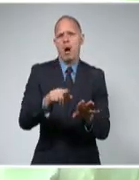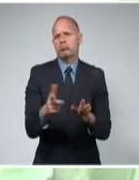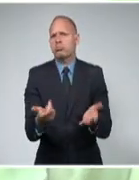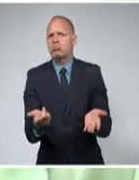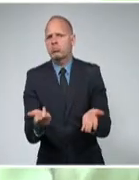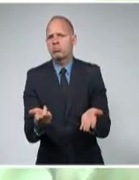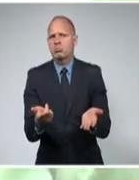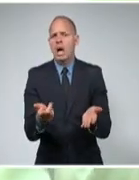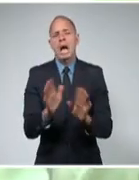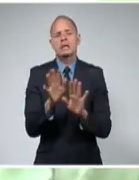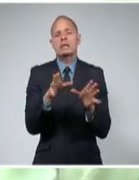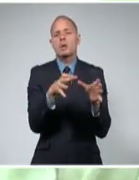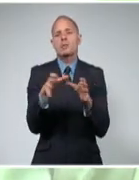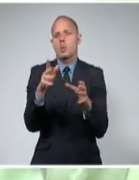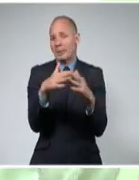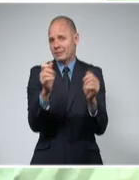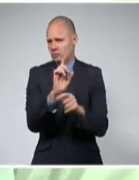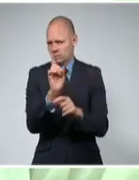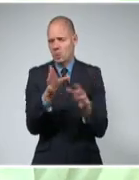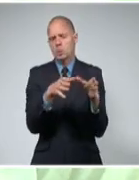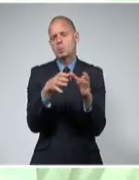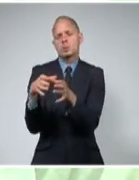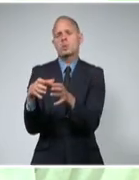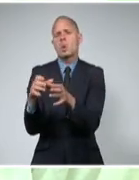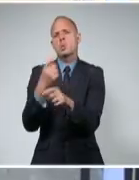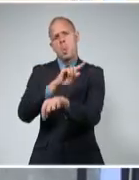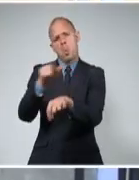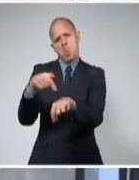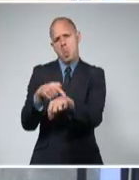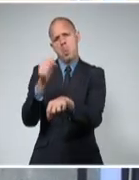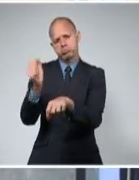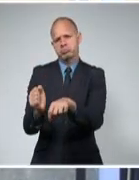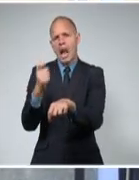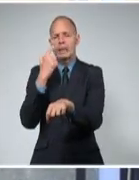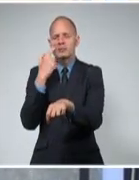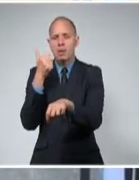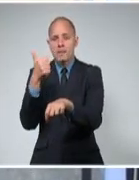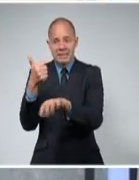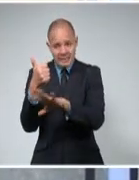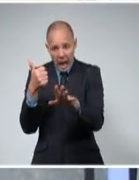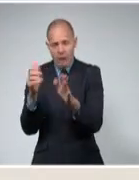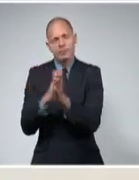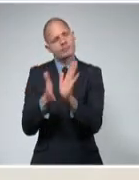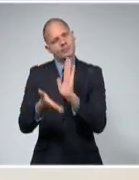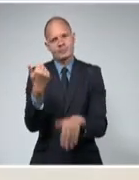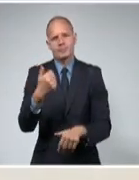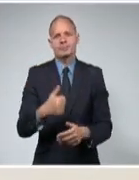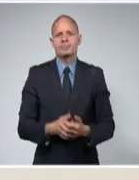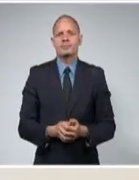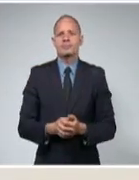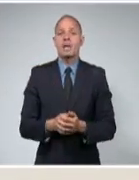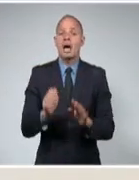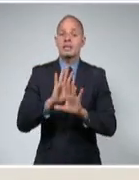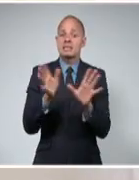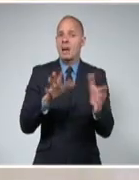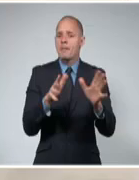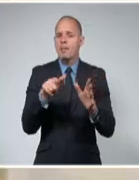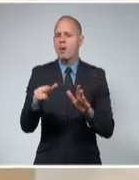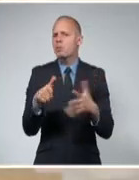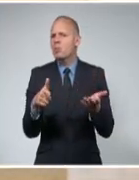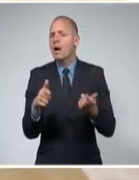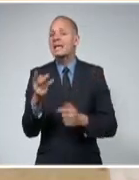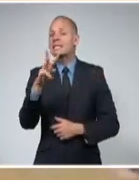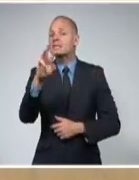sale a un área de observación aproximadamente una hora aquí en el centro. Una población de 30.000 personas hasta el momento serán incluidas en